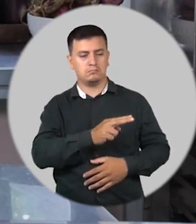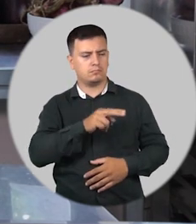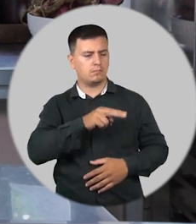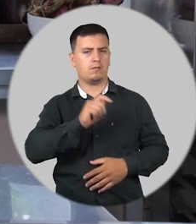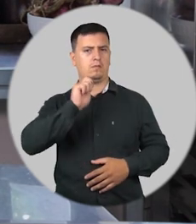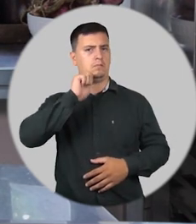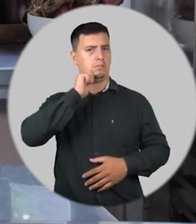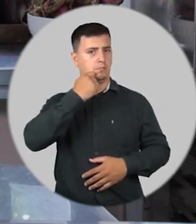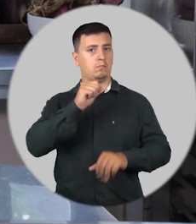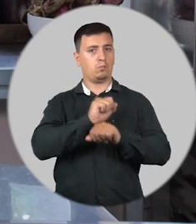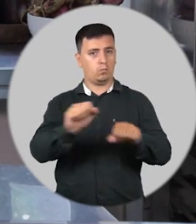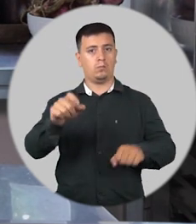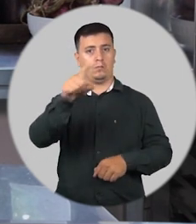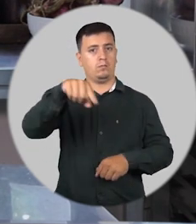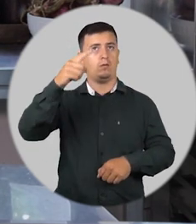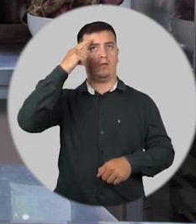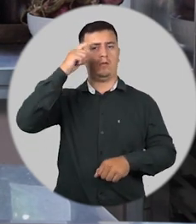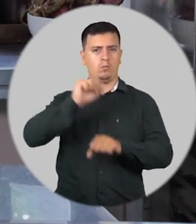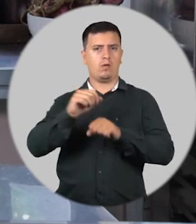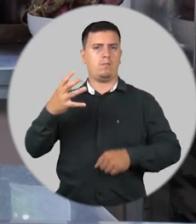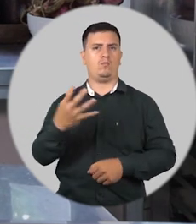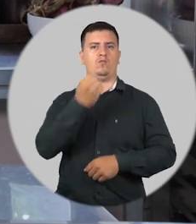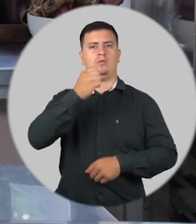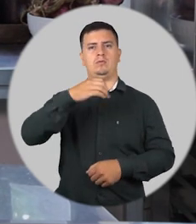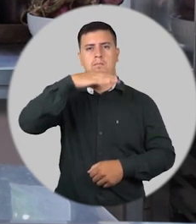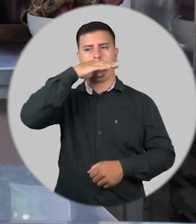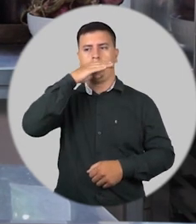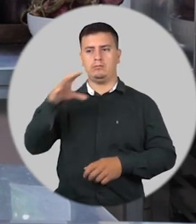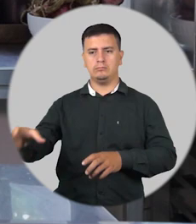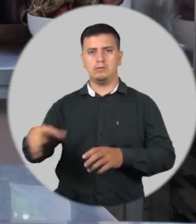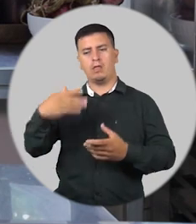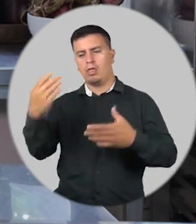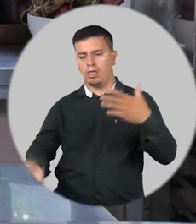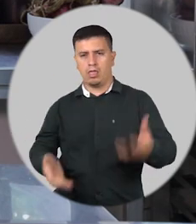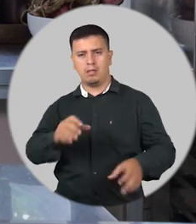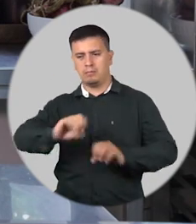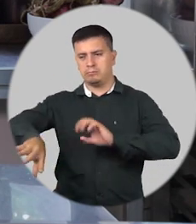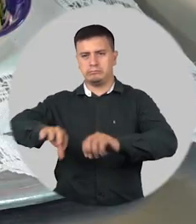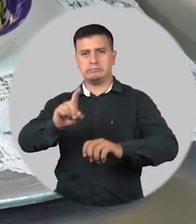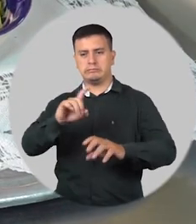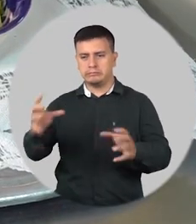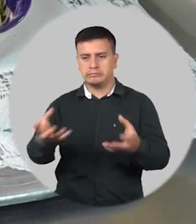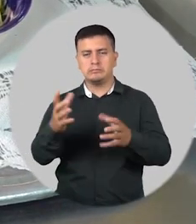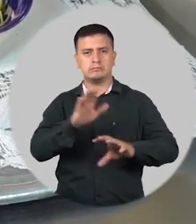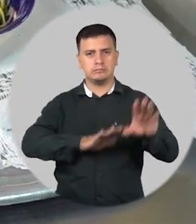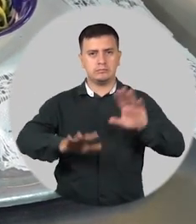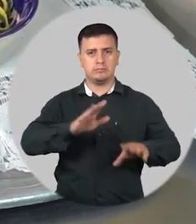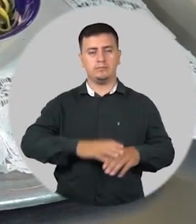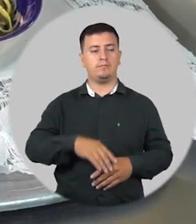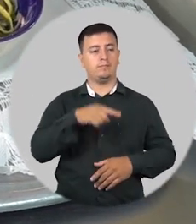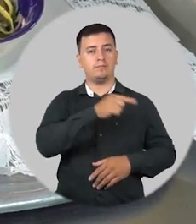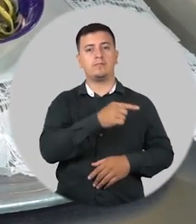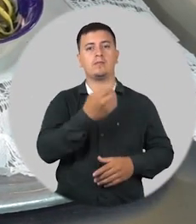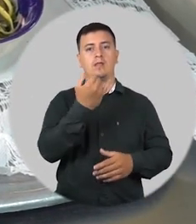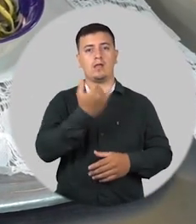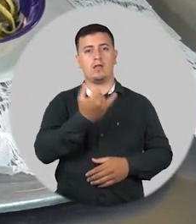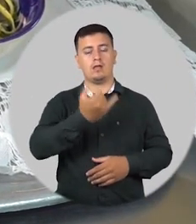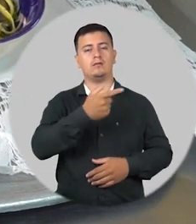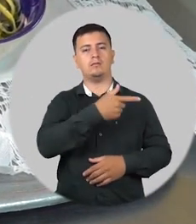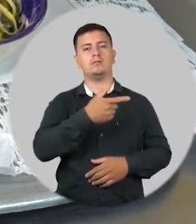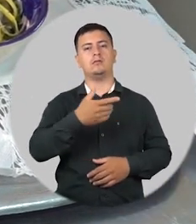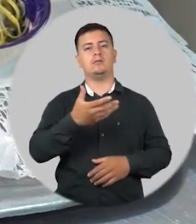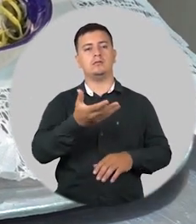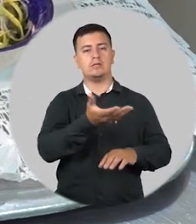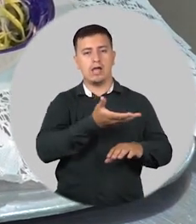podemos aprovechar esta fruta riquísima. Entonces acá tenemos la ensalada de mango verde, la salsa agridulce o chutney de mango,